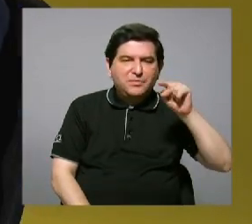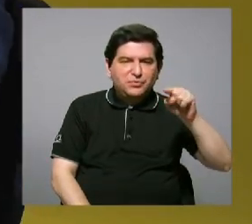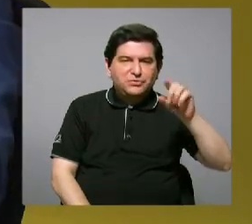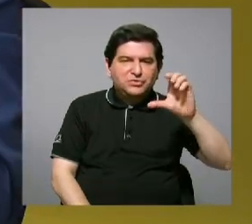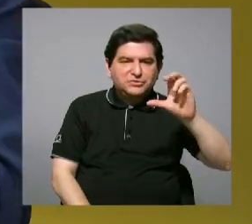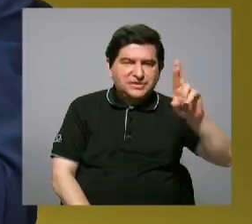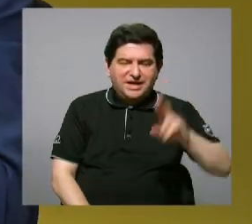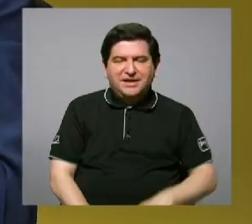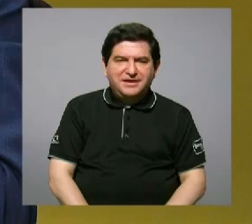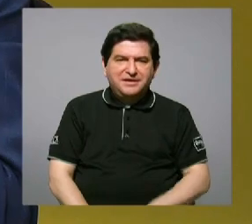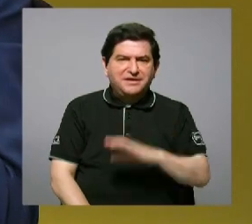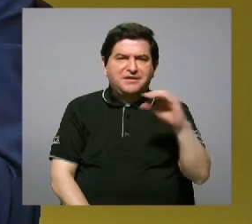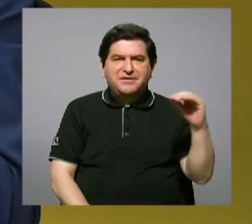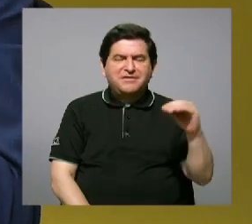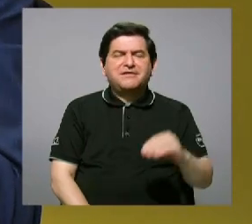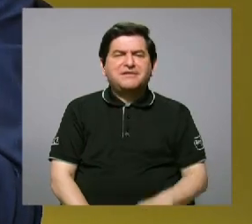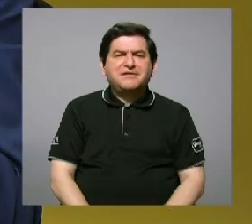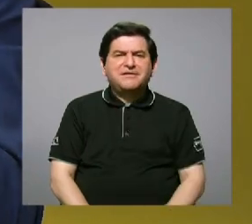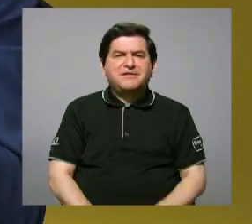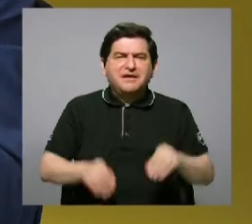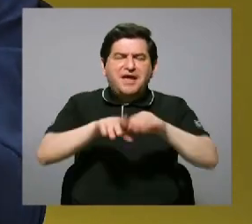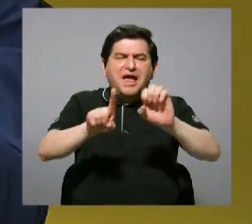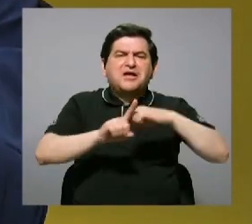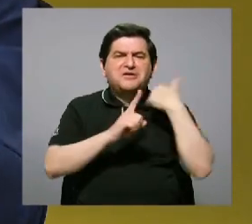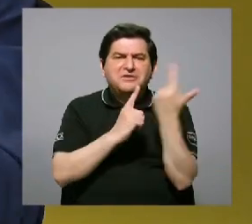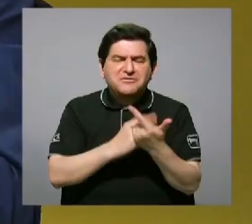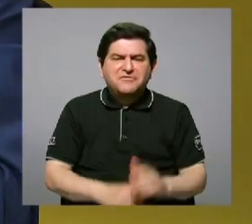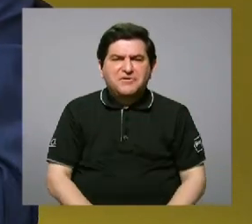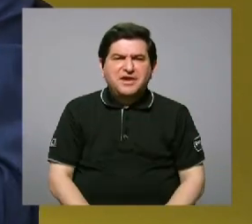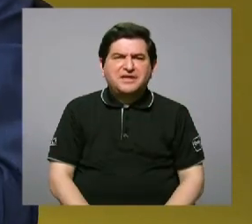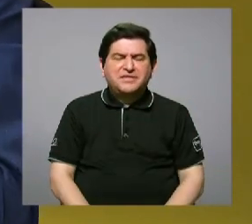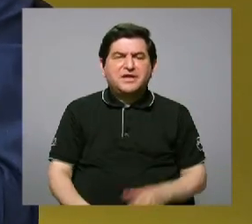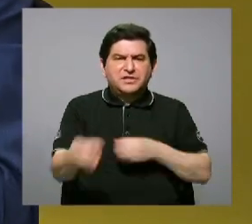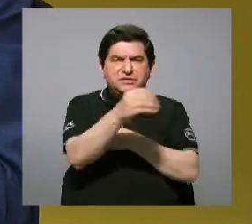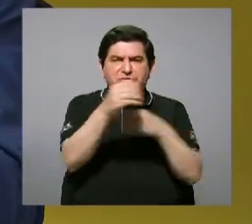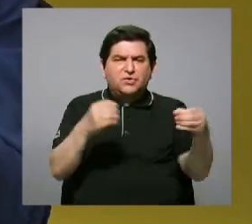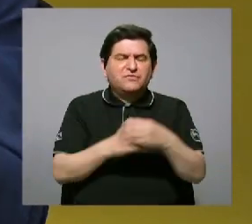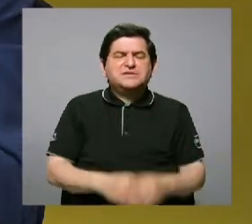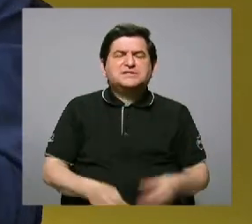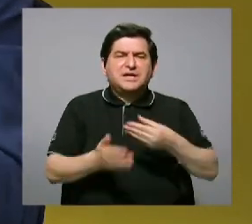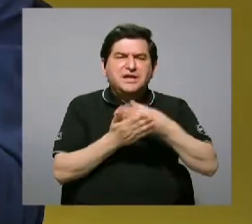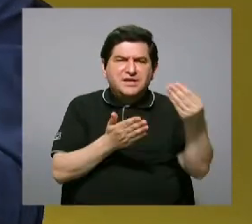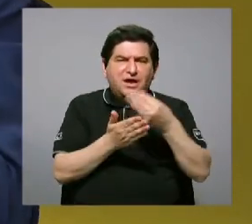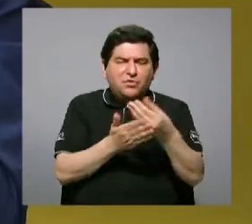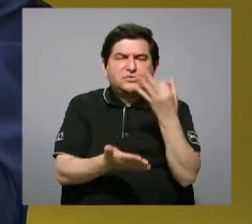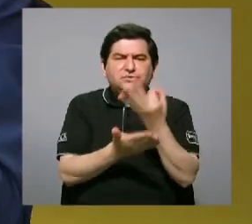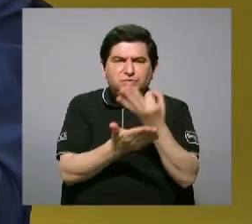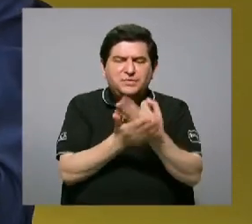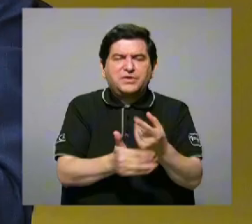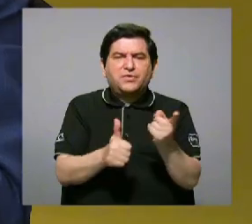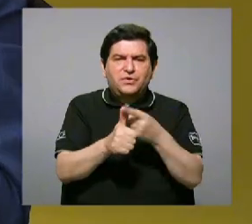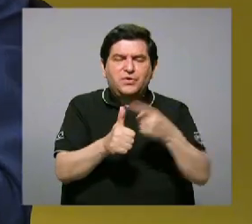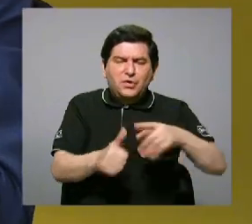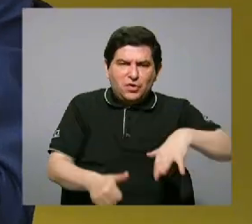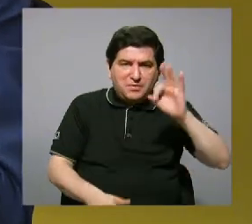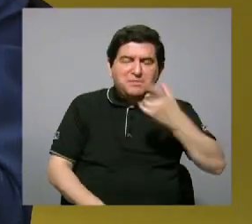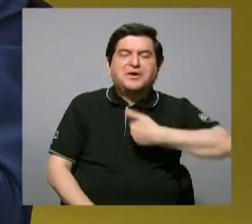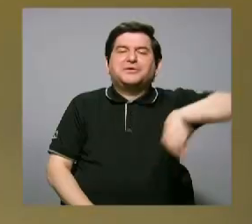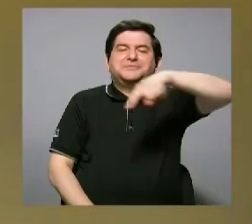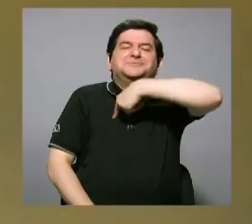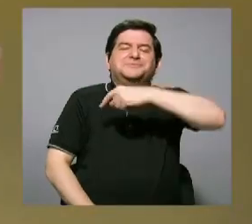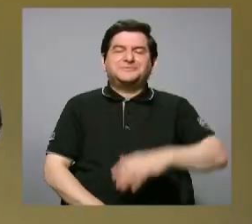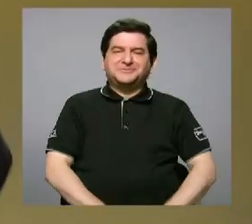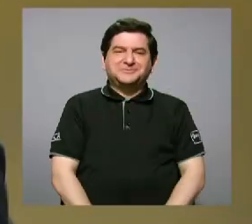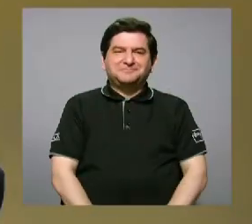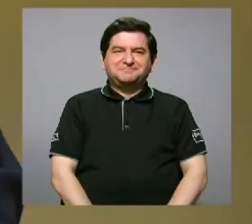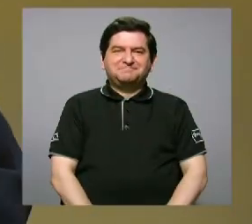ocf.fi.cr, y en las páginas en las redes sociales nos buscan como Oficina del Consumidor Financiero y lo primero que les aparece somos nosotros. Por